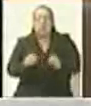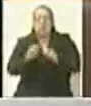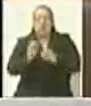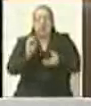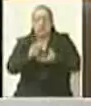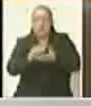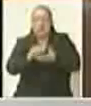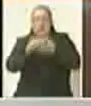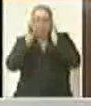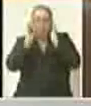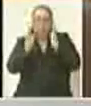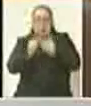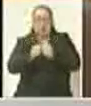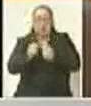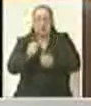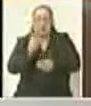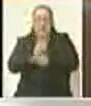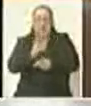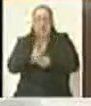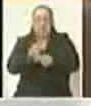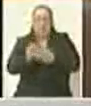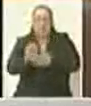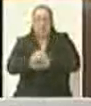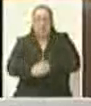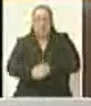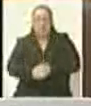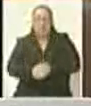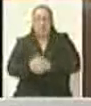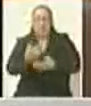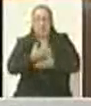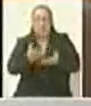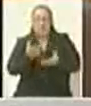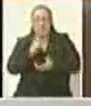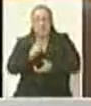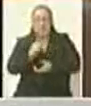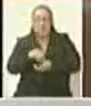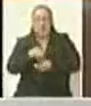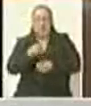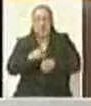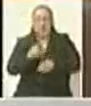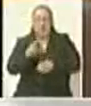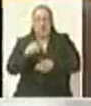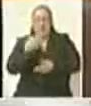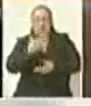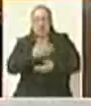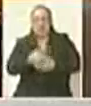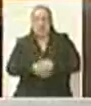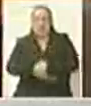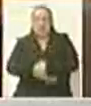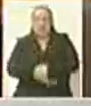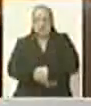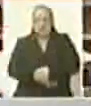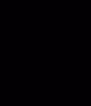mayor atención en cuidar la calidad y disponibilidad del agua del río Rímac. Gracias, señor presidente.